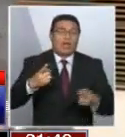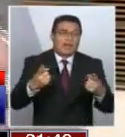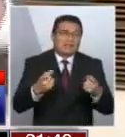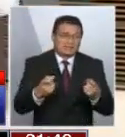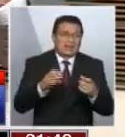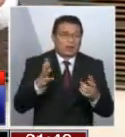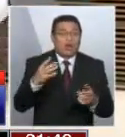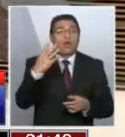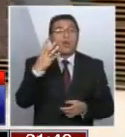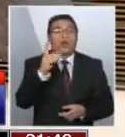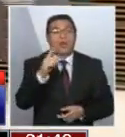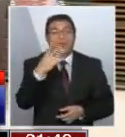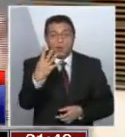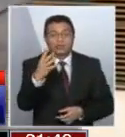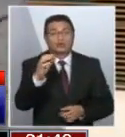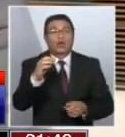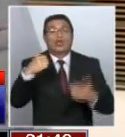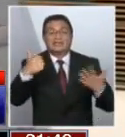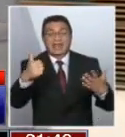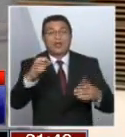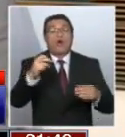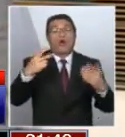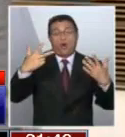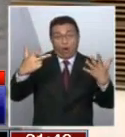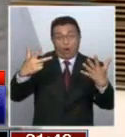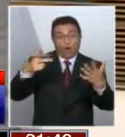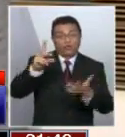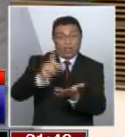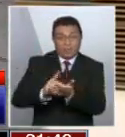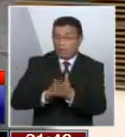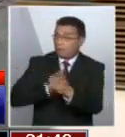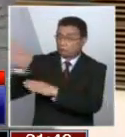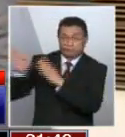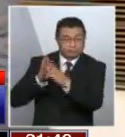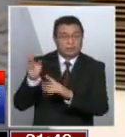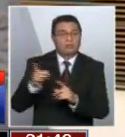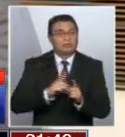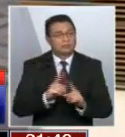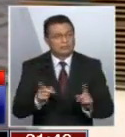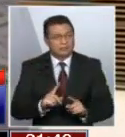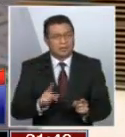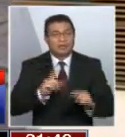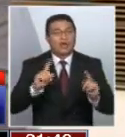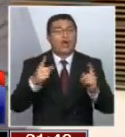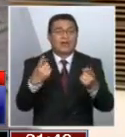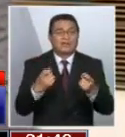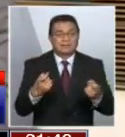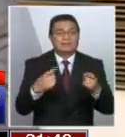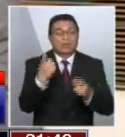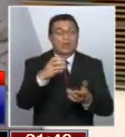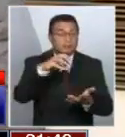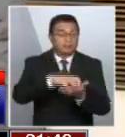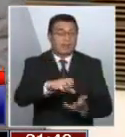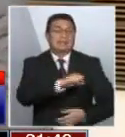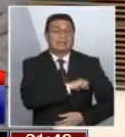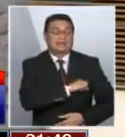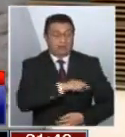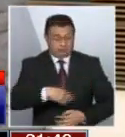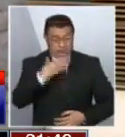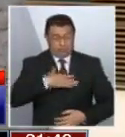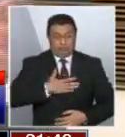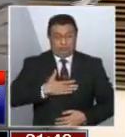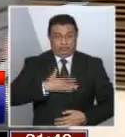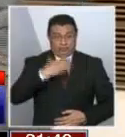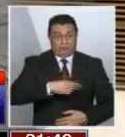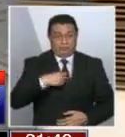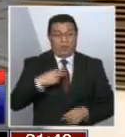vayan 4, 6 y hasta 8 a veces parlamentarios. Tampoco es necesario que un parlamentario de la región metropolitana como yo